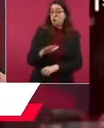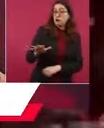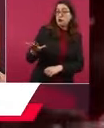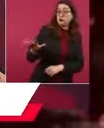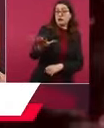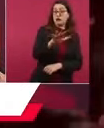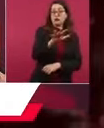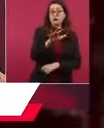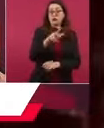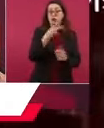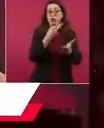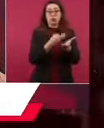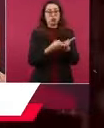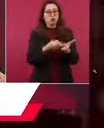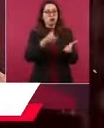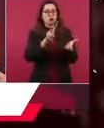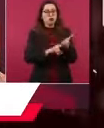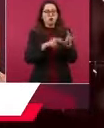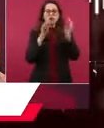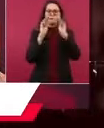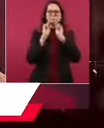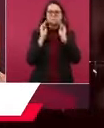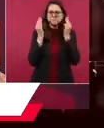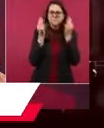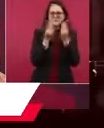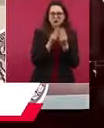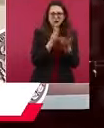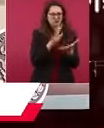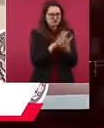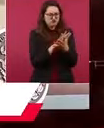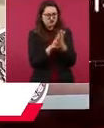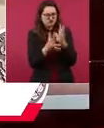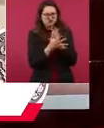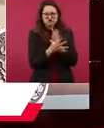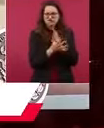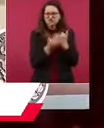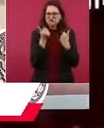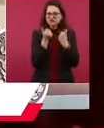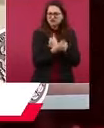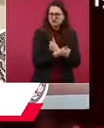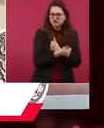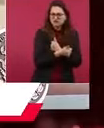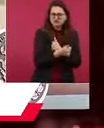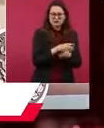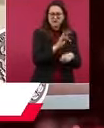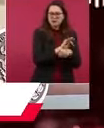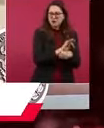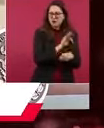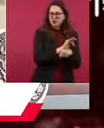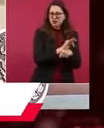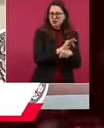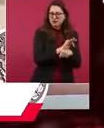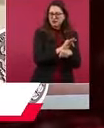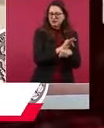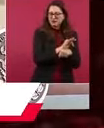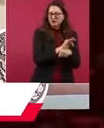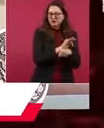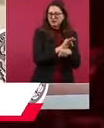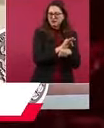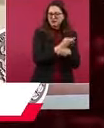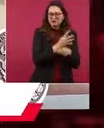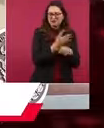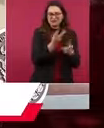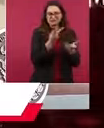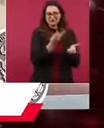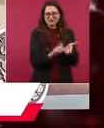al exsecretario de Seguridad ya declarado culpable que se convierta en testigo protegido. Todavía